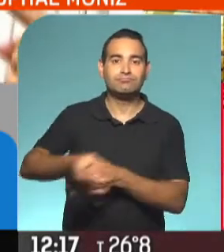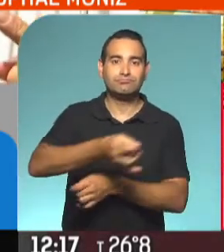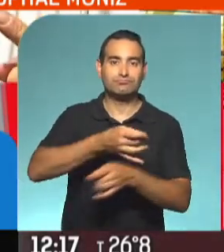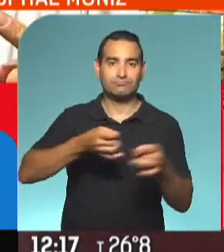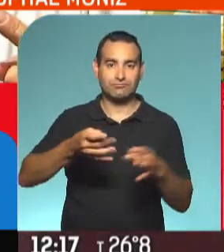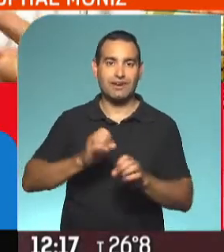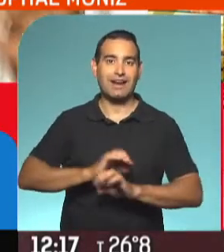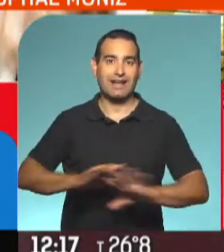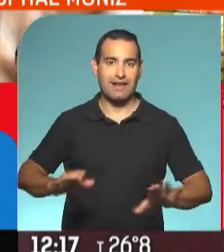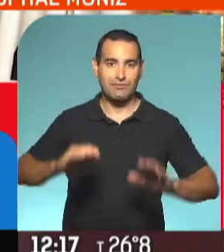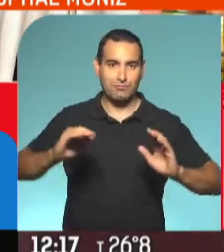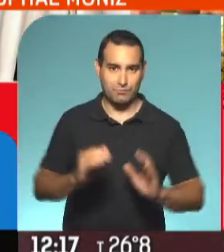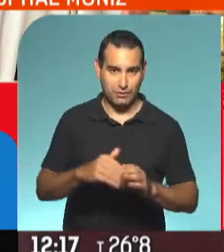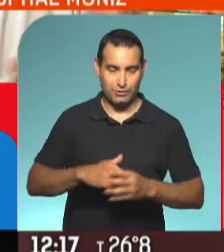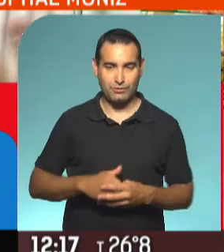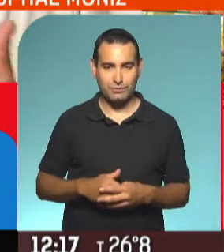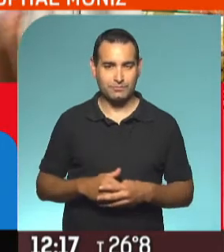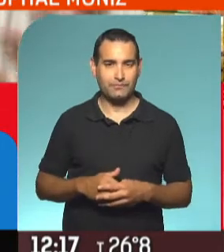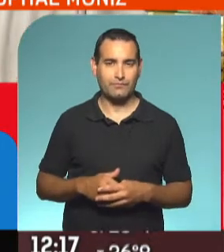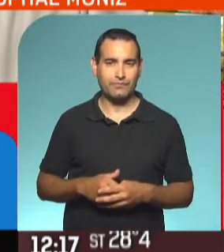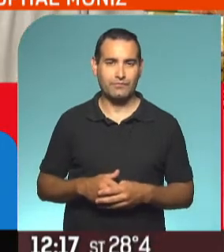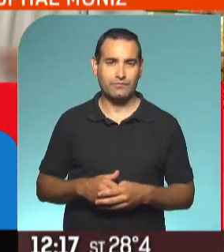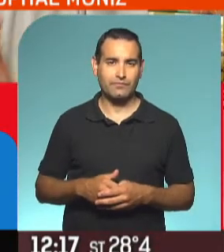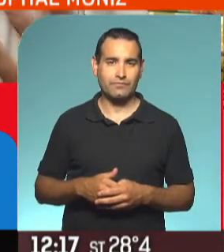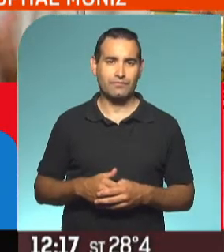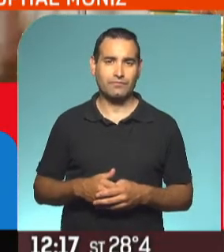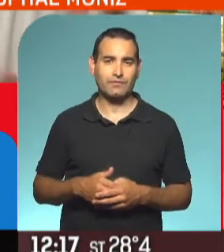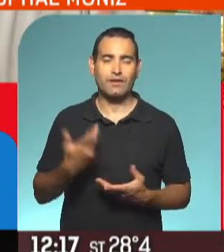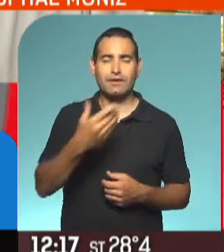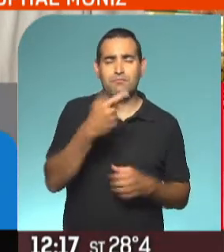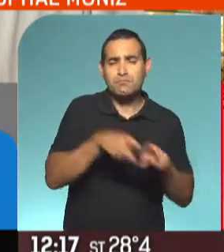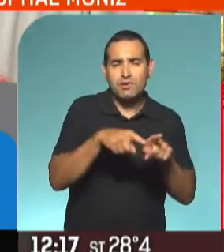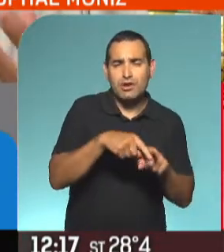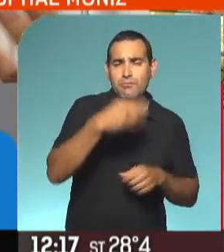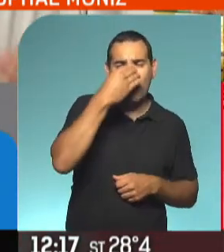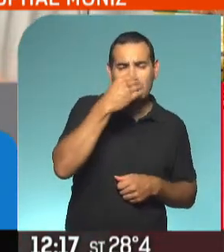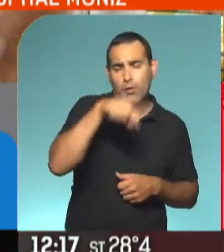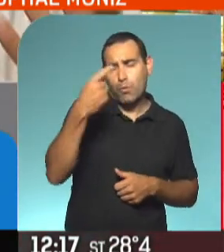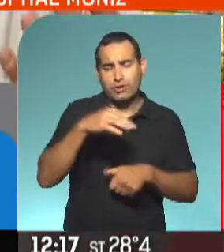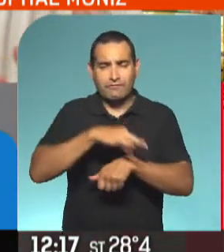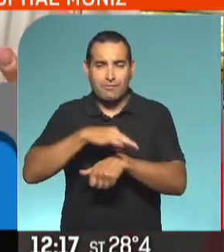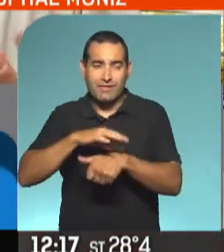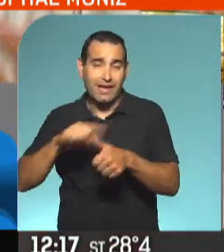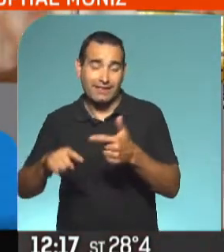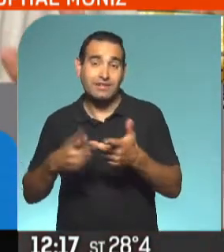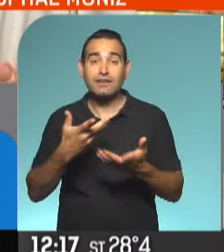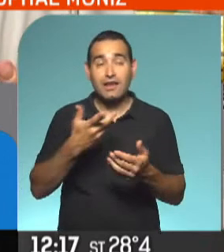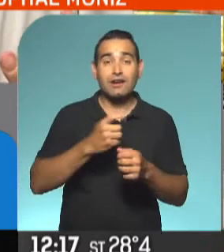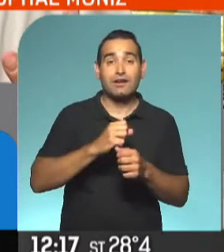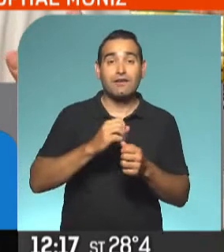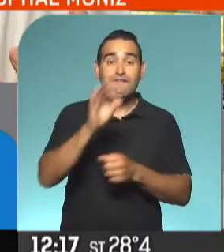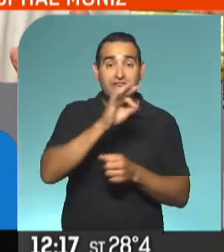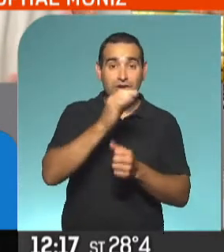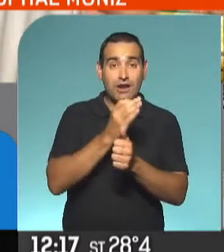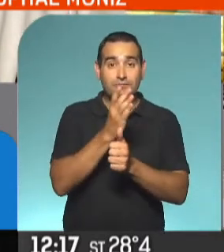carácter grave. Esto lo conocemos por lo que pasa, por supuesto, con gripe y con otros patógenos, que las variantes pueden afectar